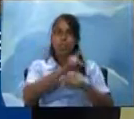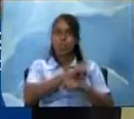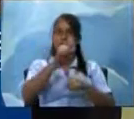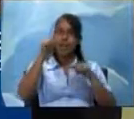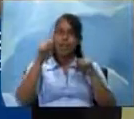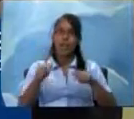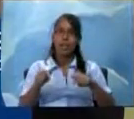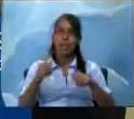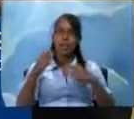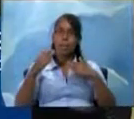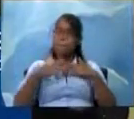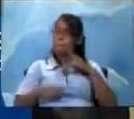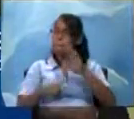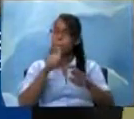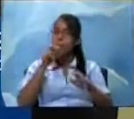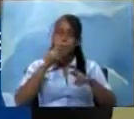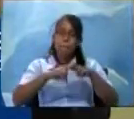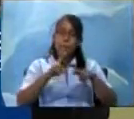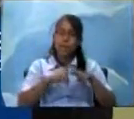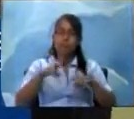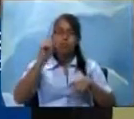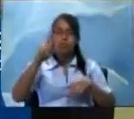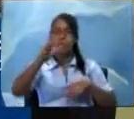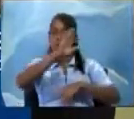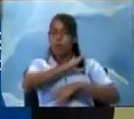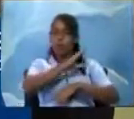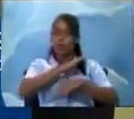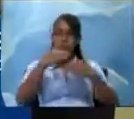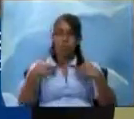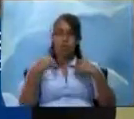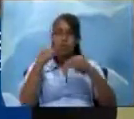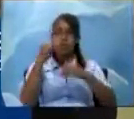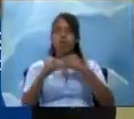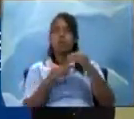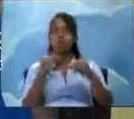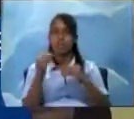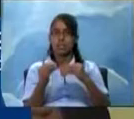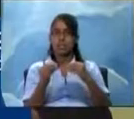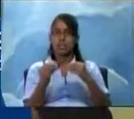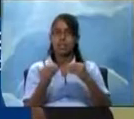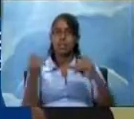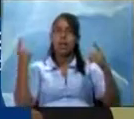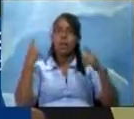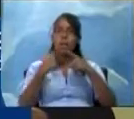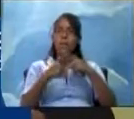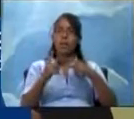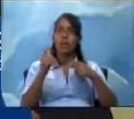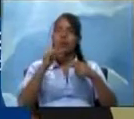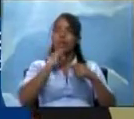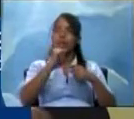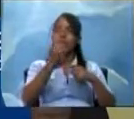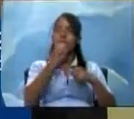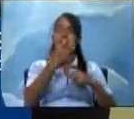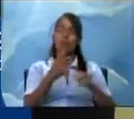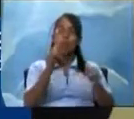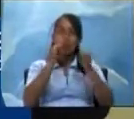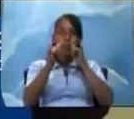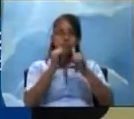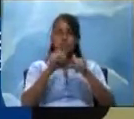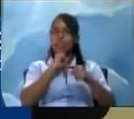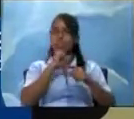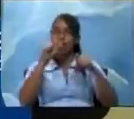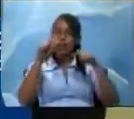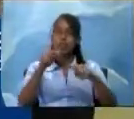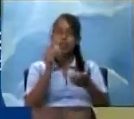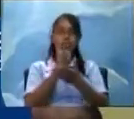a uno de estos más pequeños, tampoco a mí lo hiciste. Pero es que hay una buena noticia,